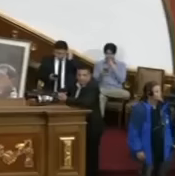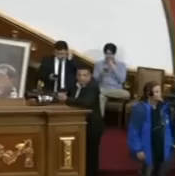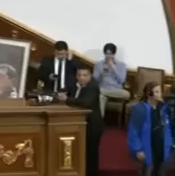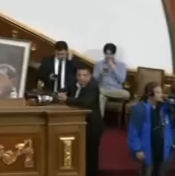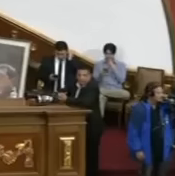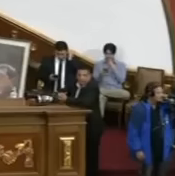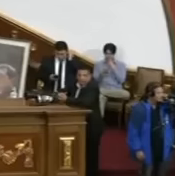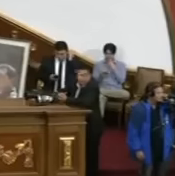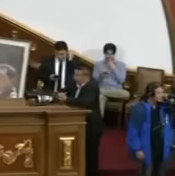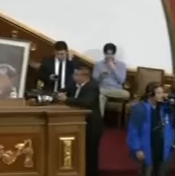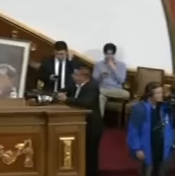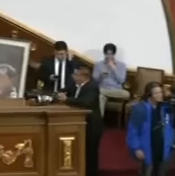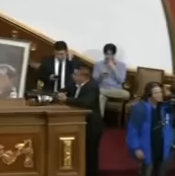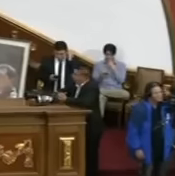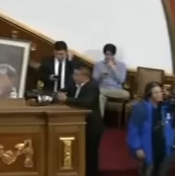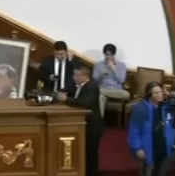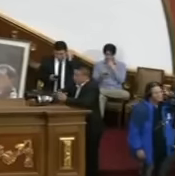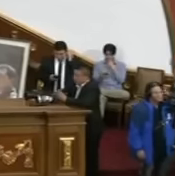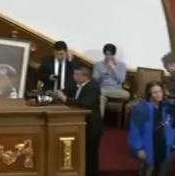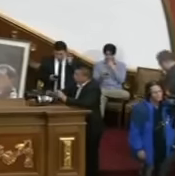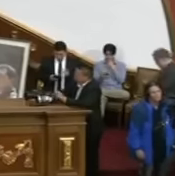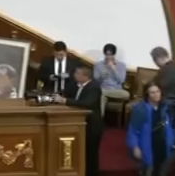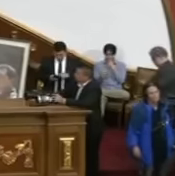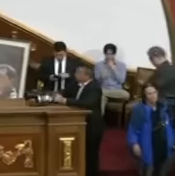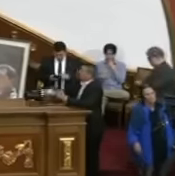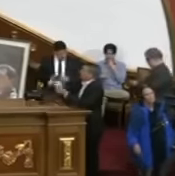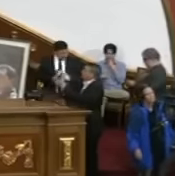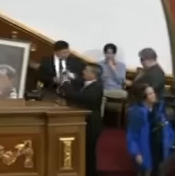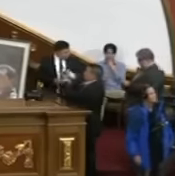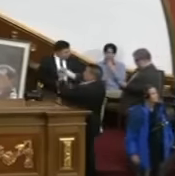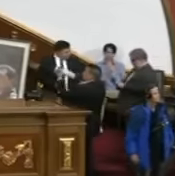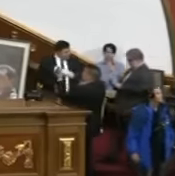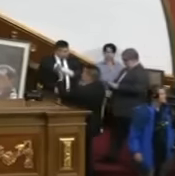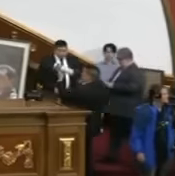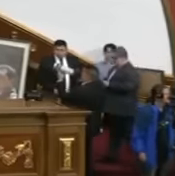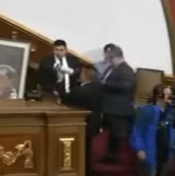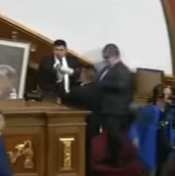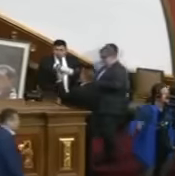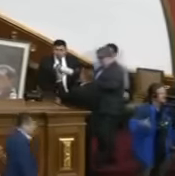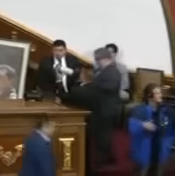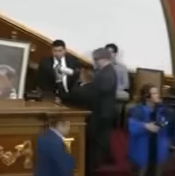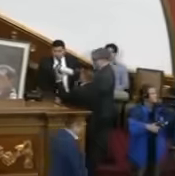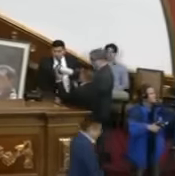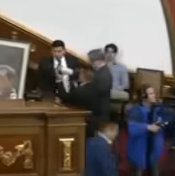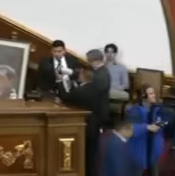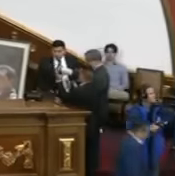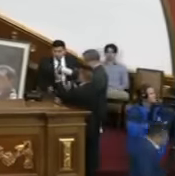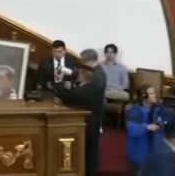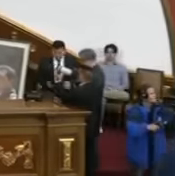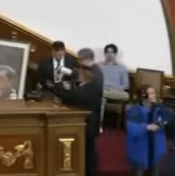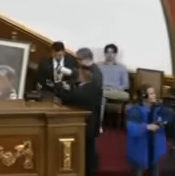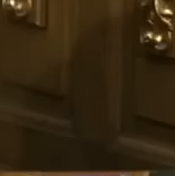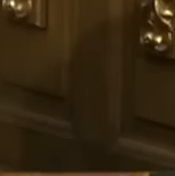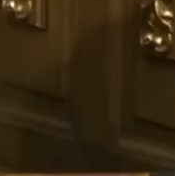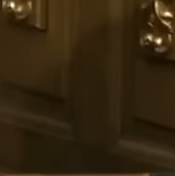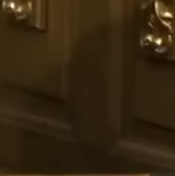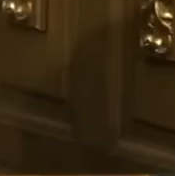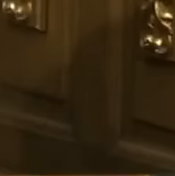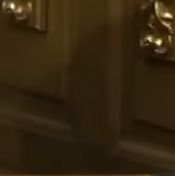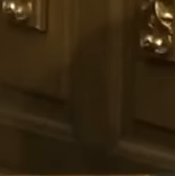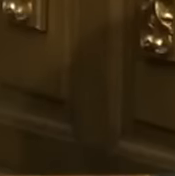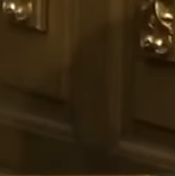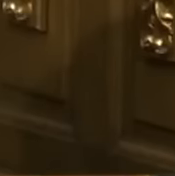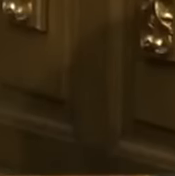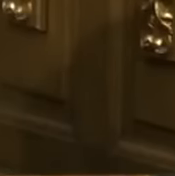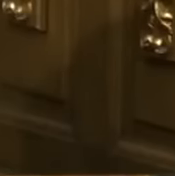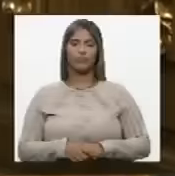a dar lectura al proyecto de acta de la sesión ordinaria del día jueves 17 de octubre de 2024. Asamblea Nacional